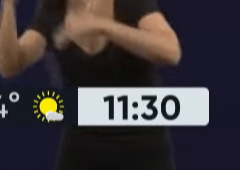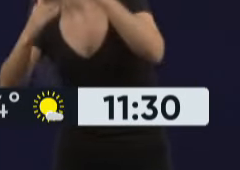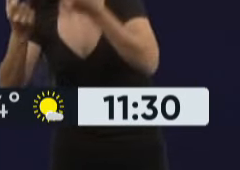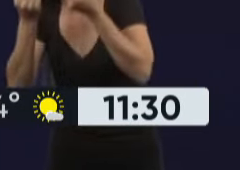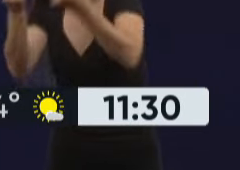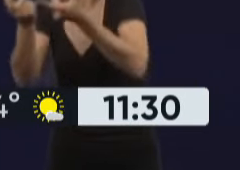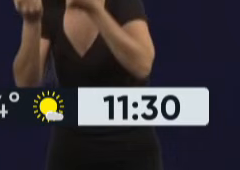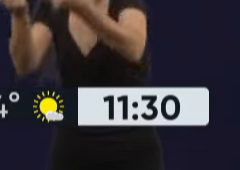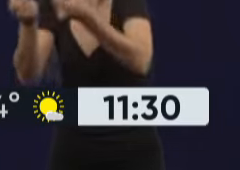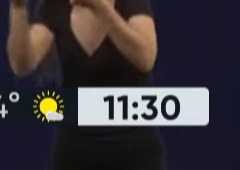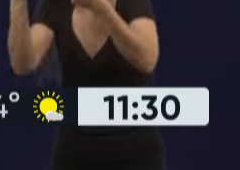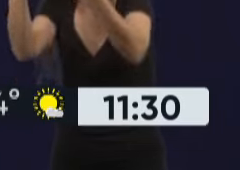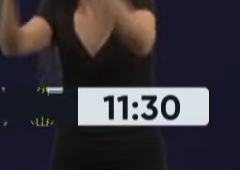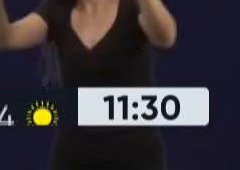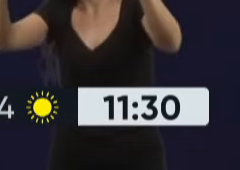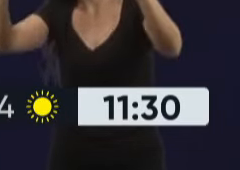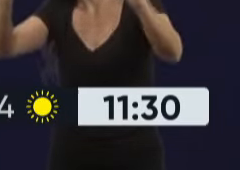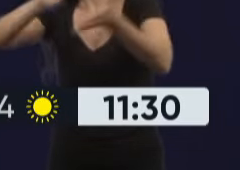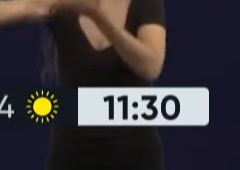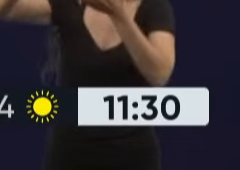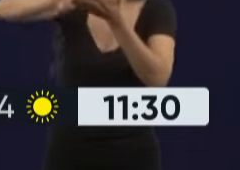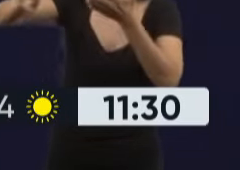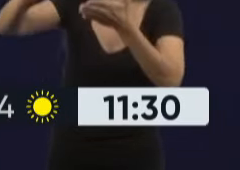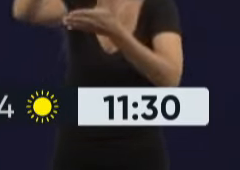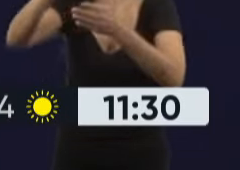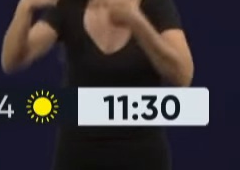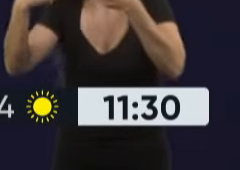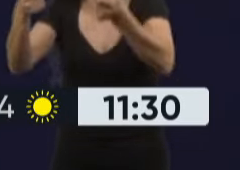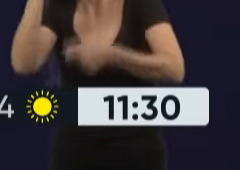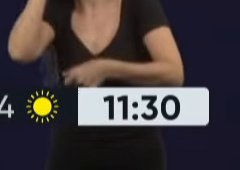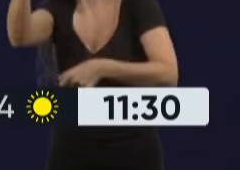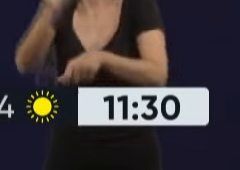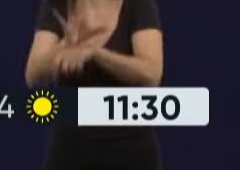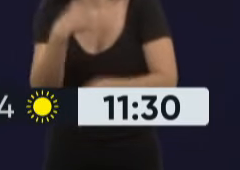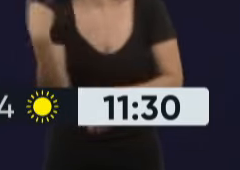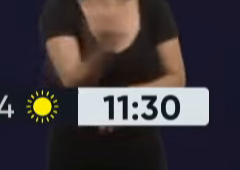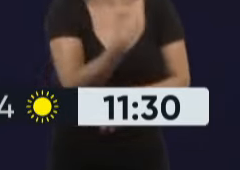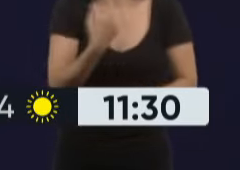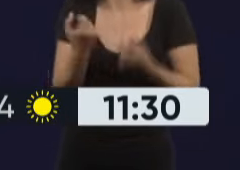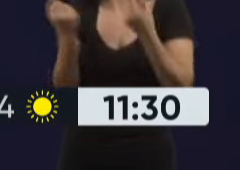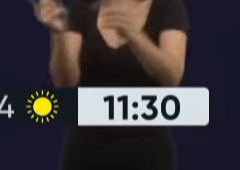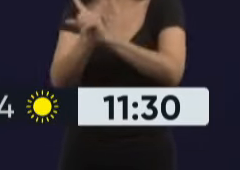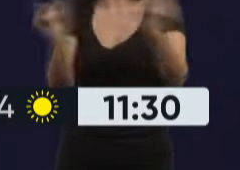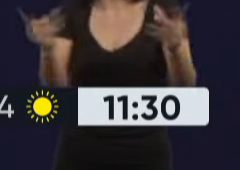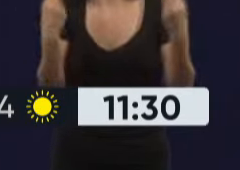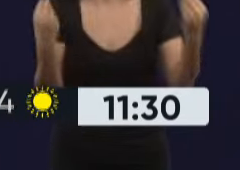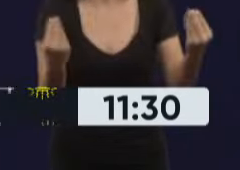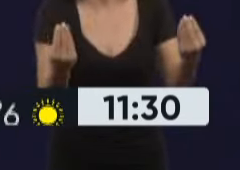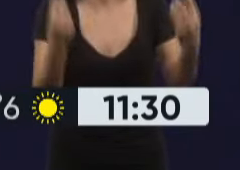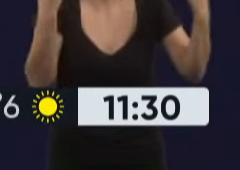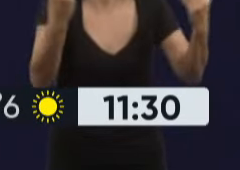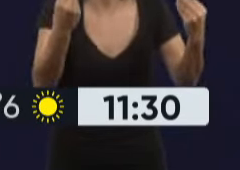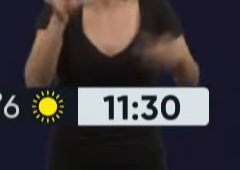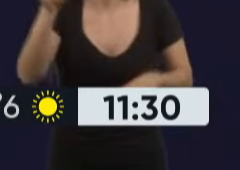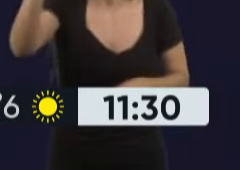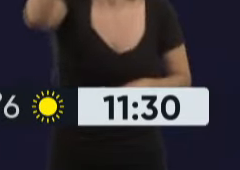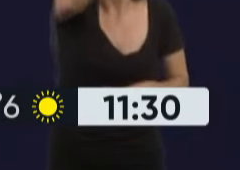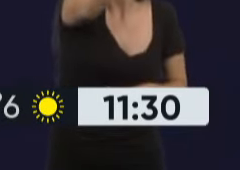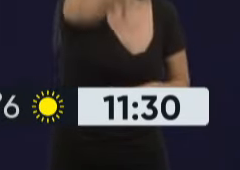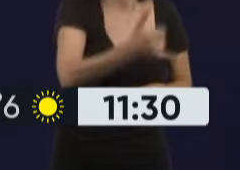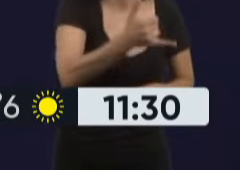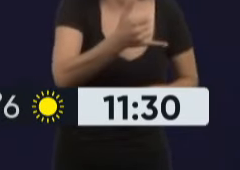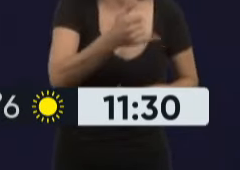agujero financiero como esto no ocurre lo que va a pasar Es que las provincias que tengan equilibrio fiscal